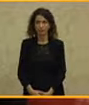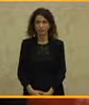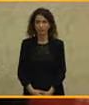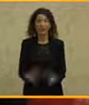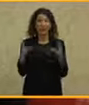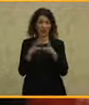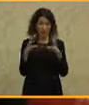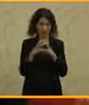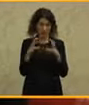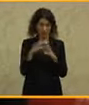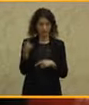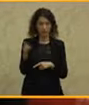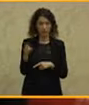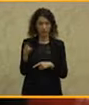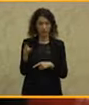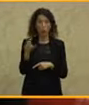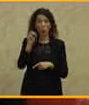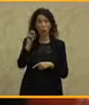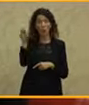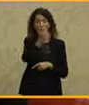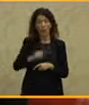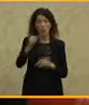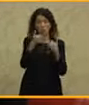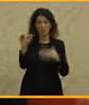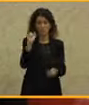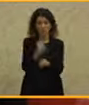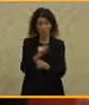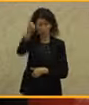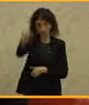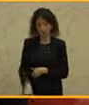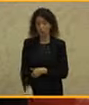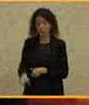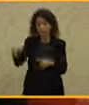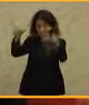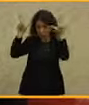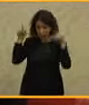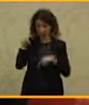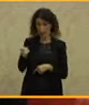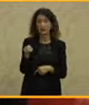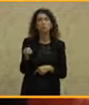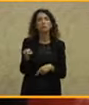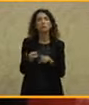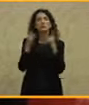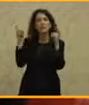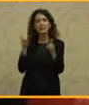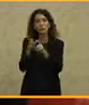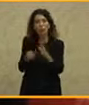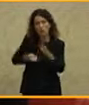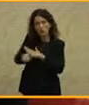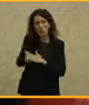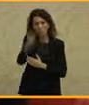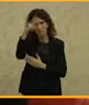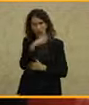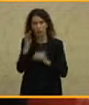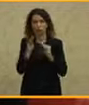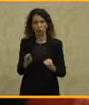En Granada, piden más de 12 años de prisión para un esquizofrénico que intentó apuñalar a sus padres.